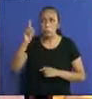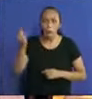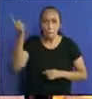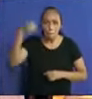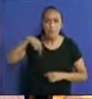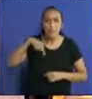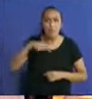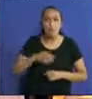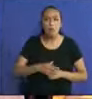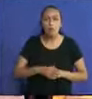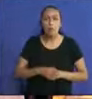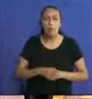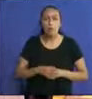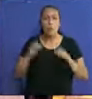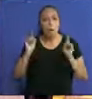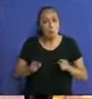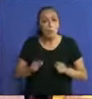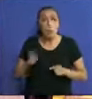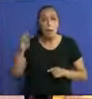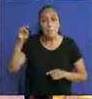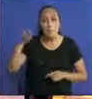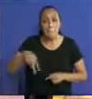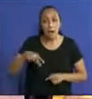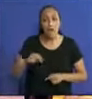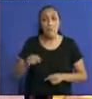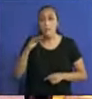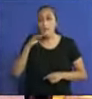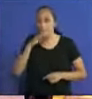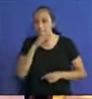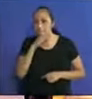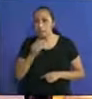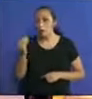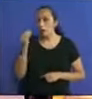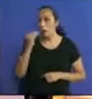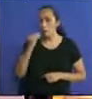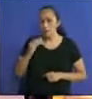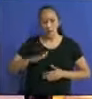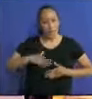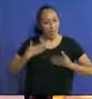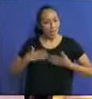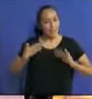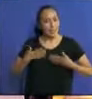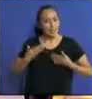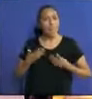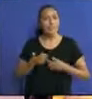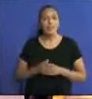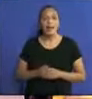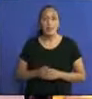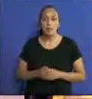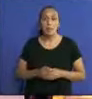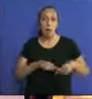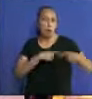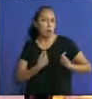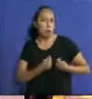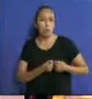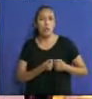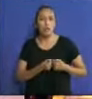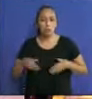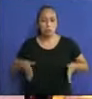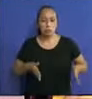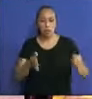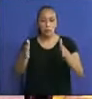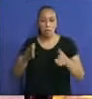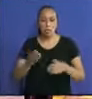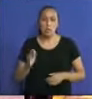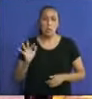el pan y el vino que alimenta y alegra nuestro corazón, nuestro camino de cada día,